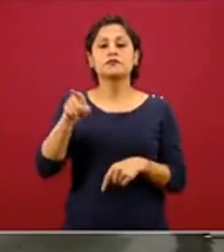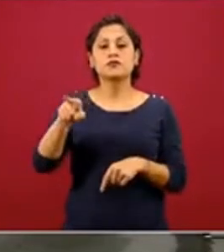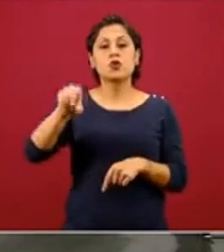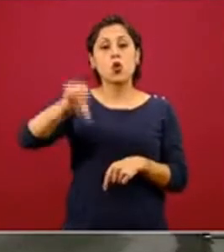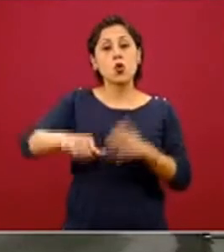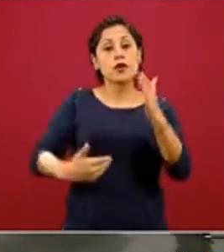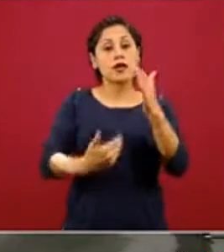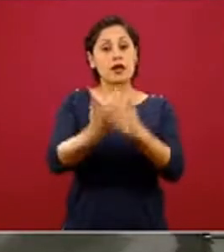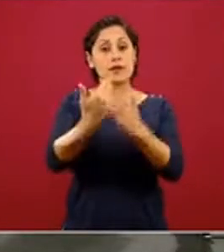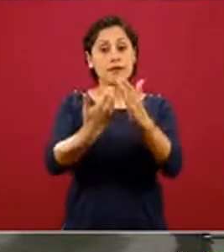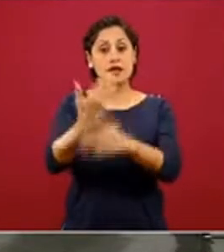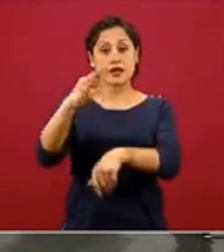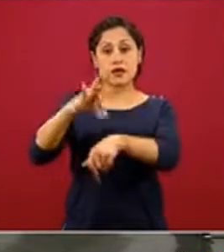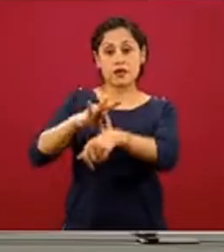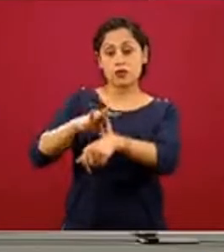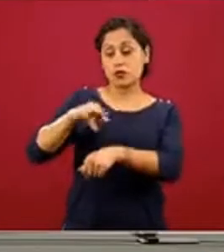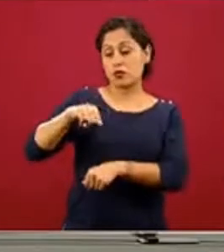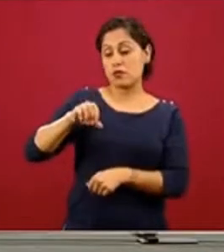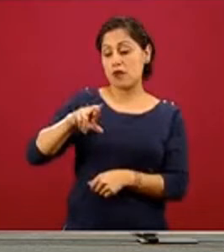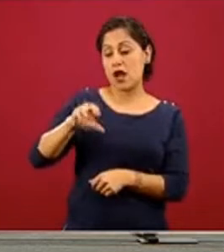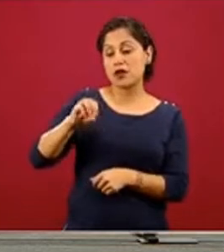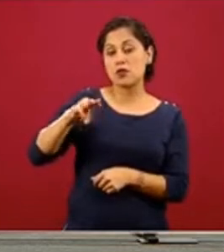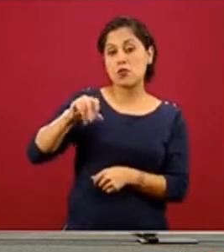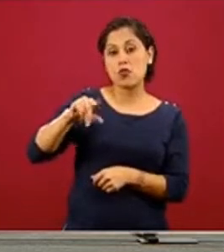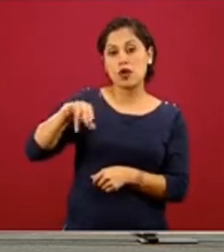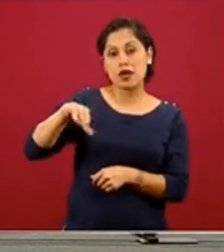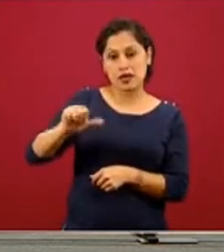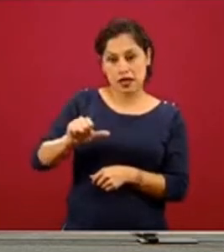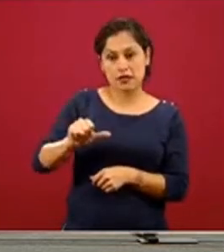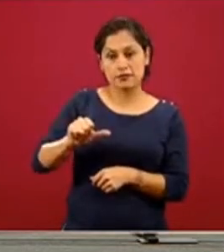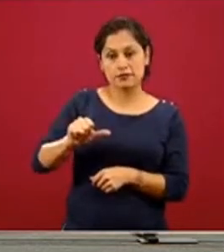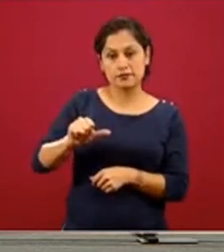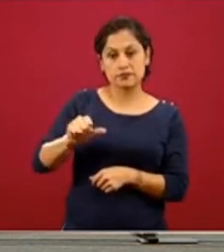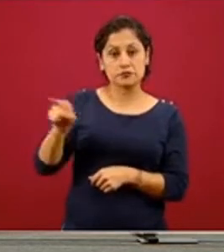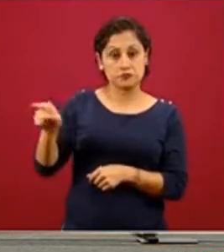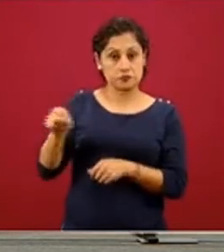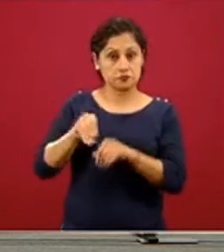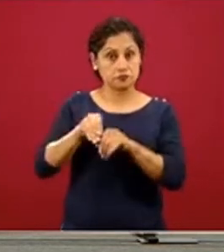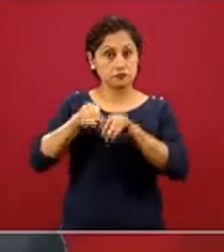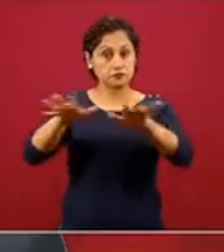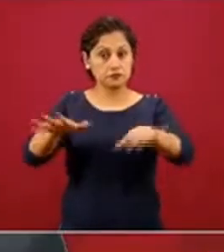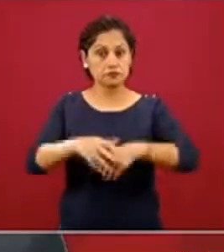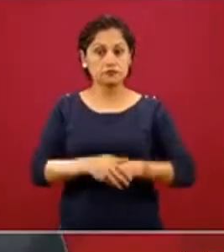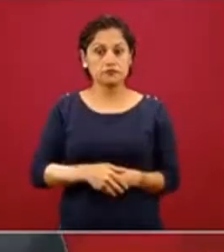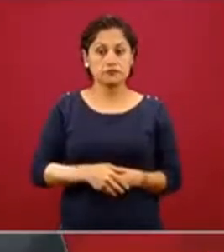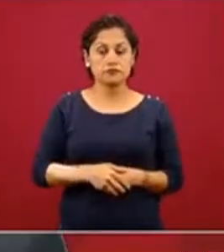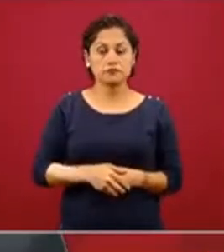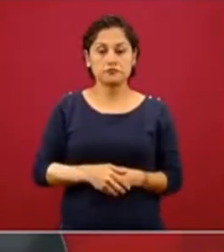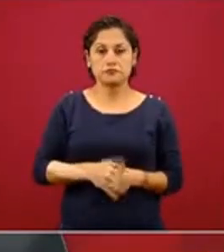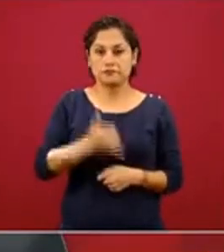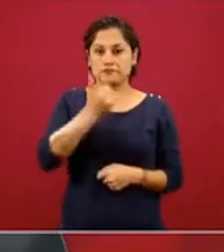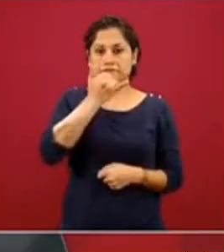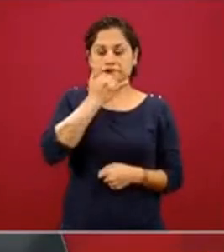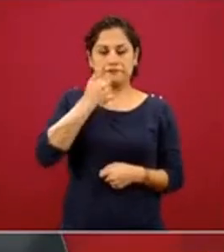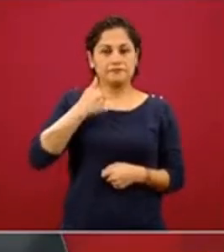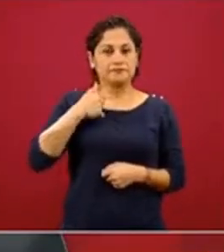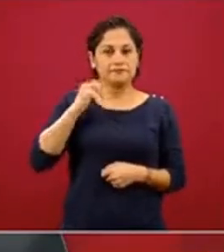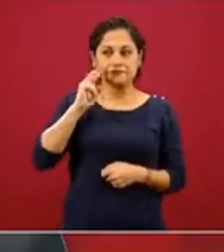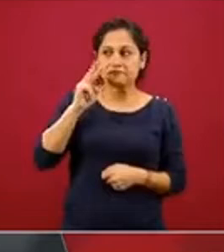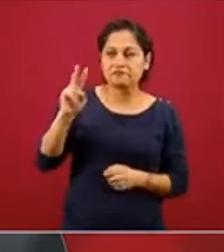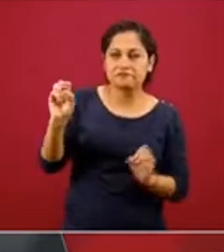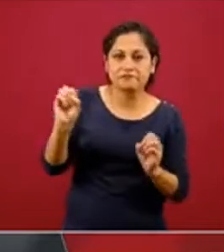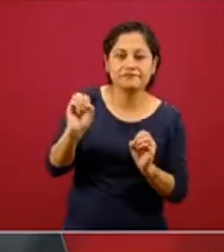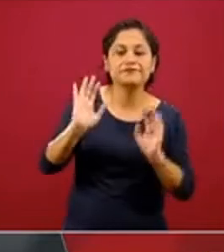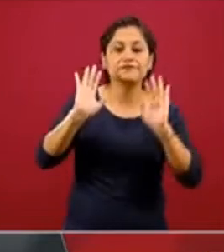mañana el doctor Mario Molina Enríquez, desafortunadamente no pude ver la presentación,